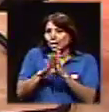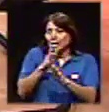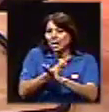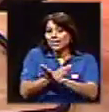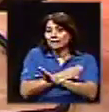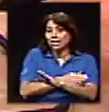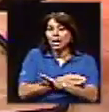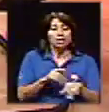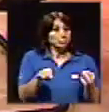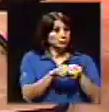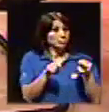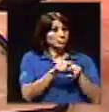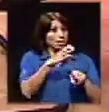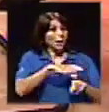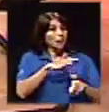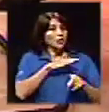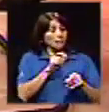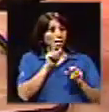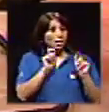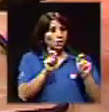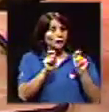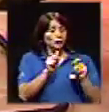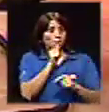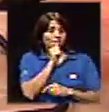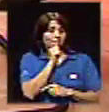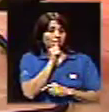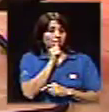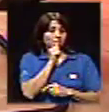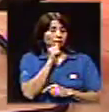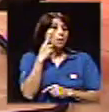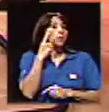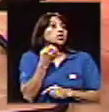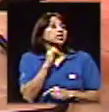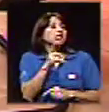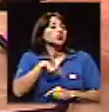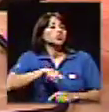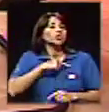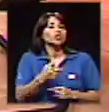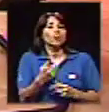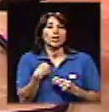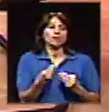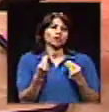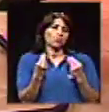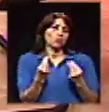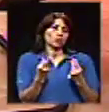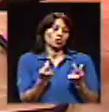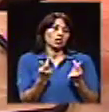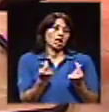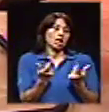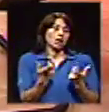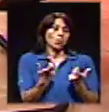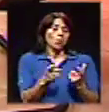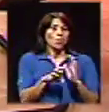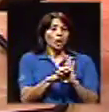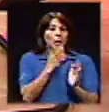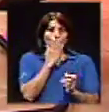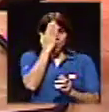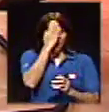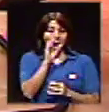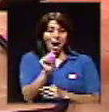privada, porque si tuviéramos mucho dinero, como Arabia Saudita decía usted, podríamos no